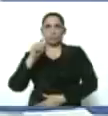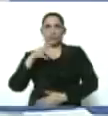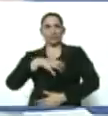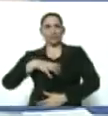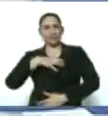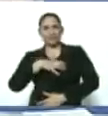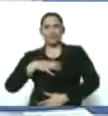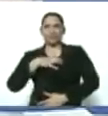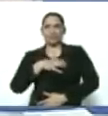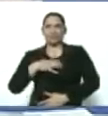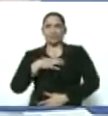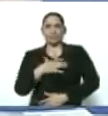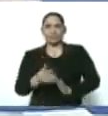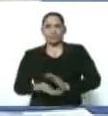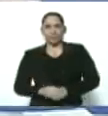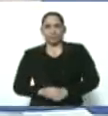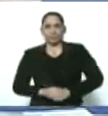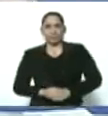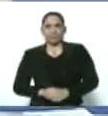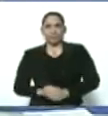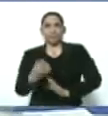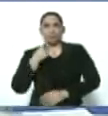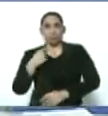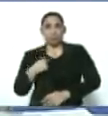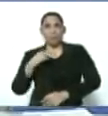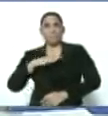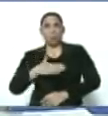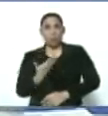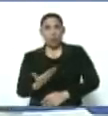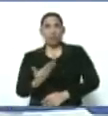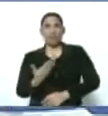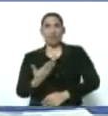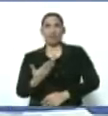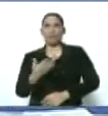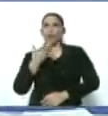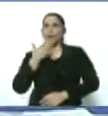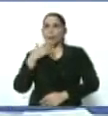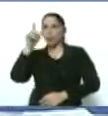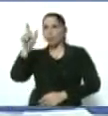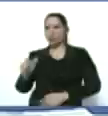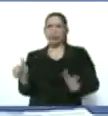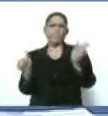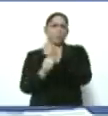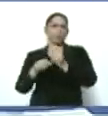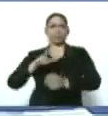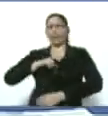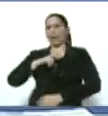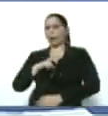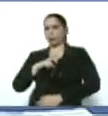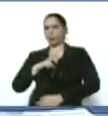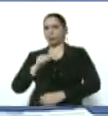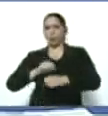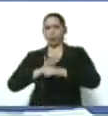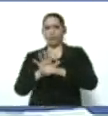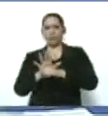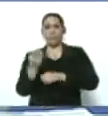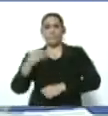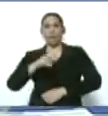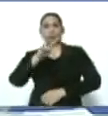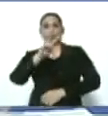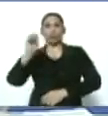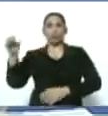que cruzada nos decía que podía ser un caso sospechoso de COVID-19. Más de 220 mil